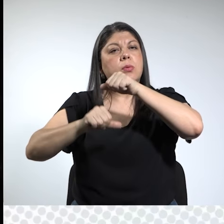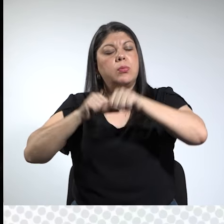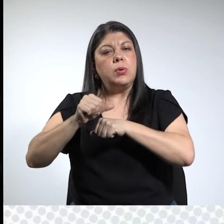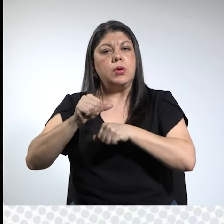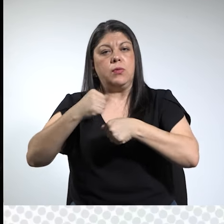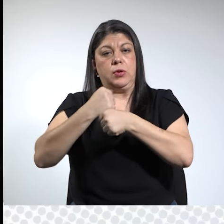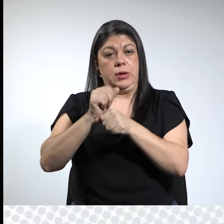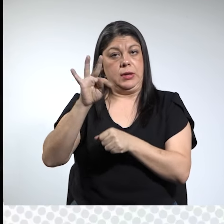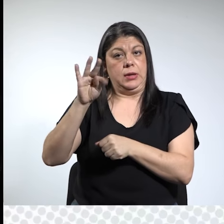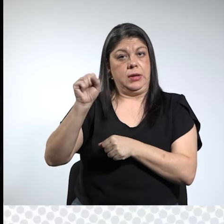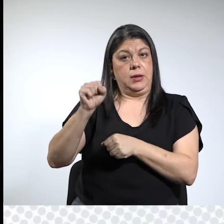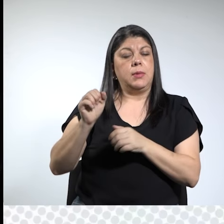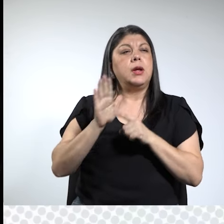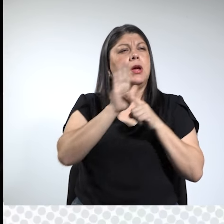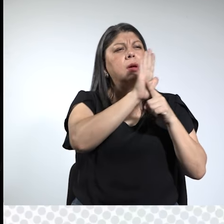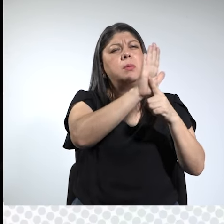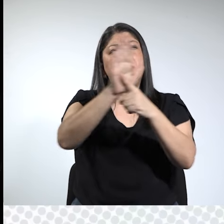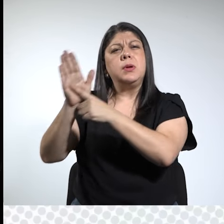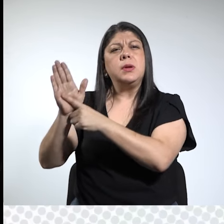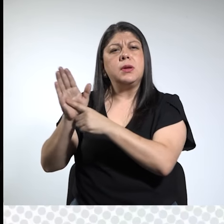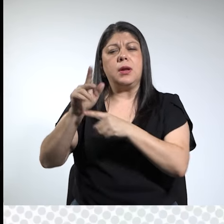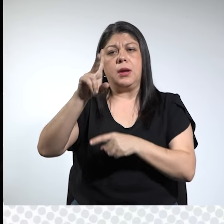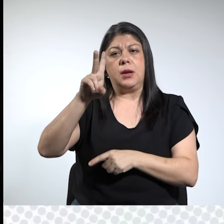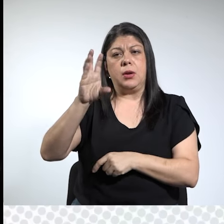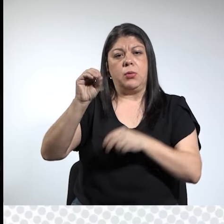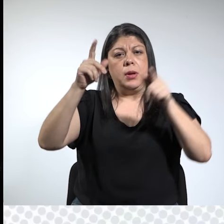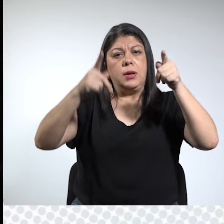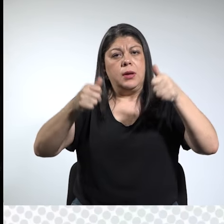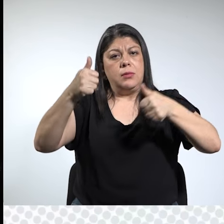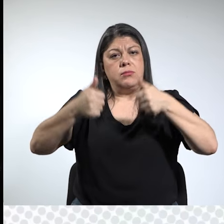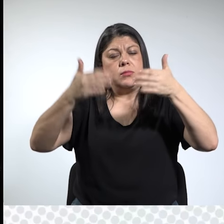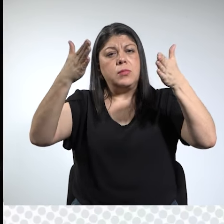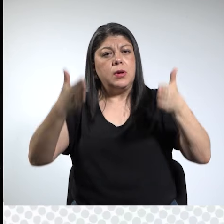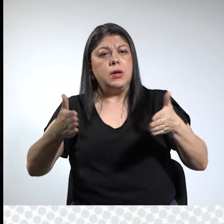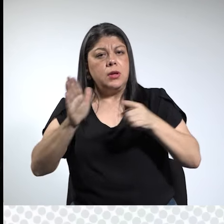hace el tribunal para presentarle a ustedes a las 20 personas